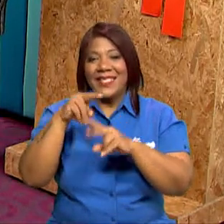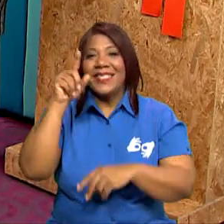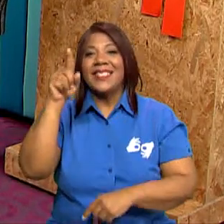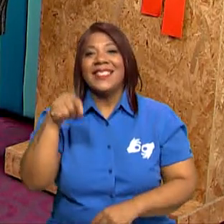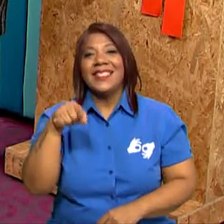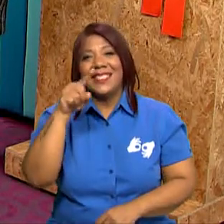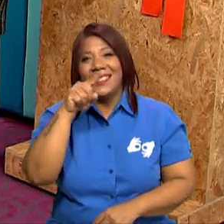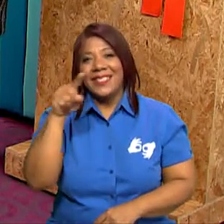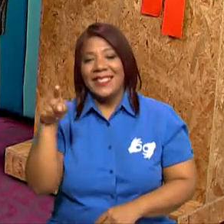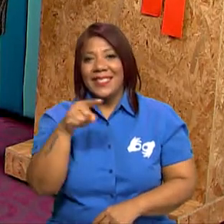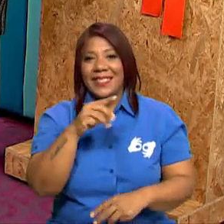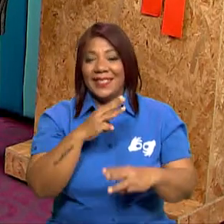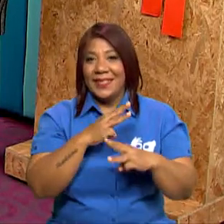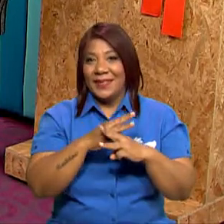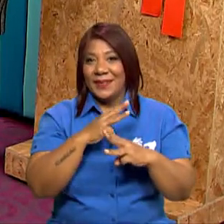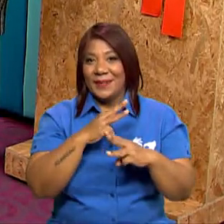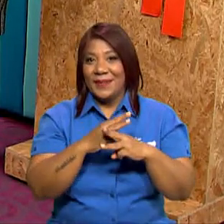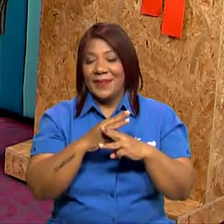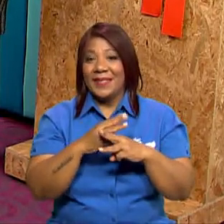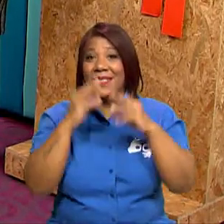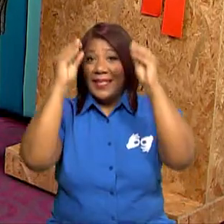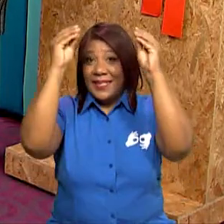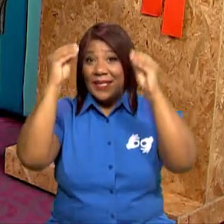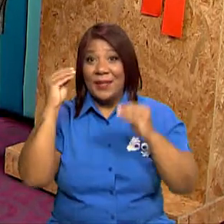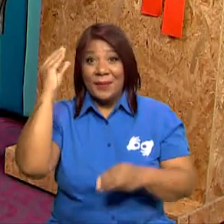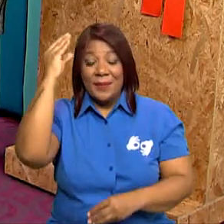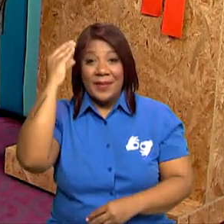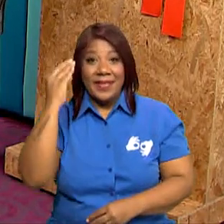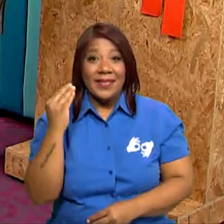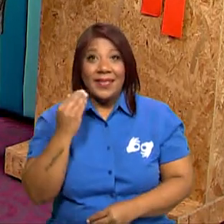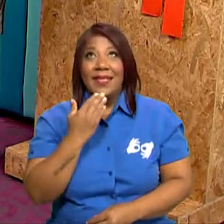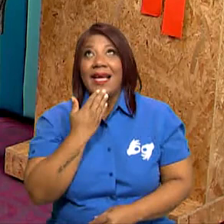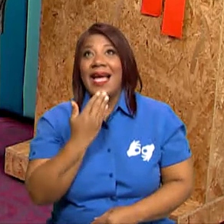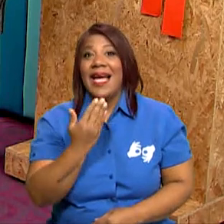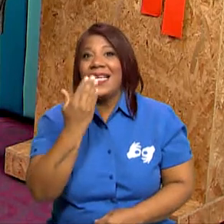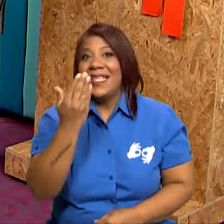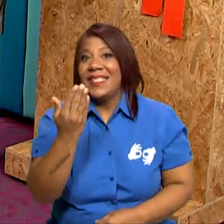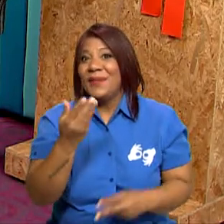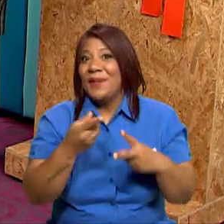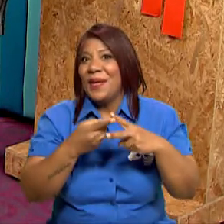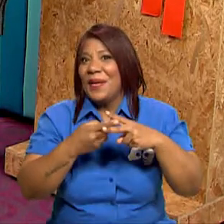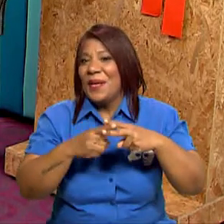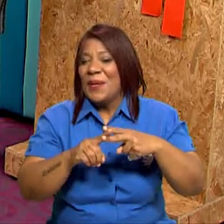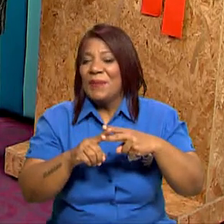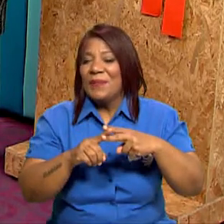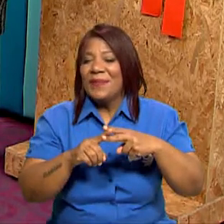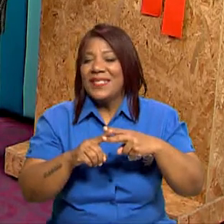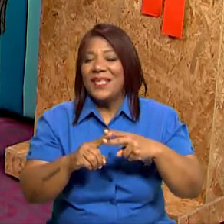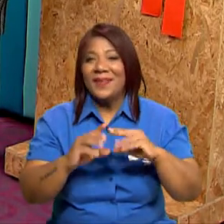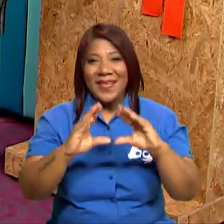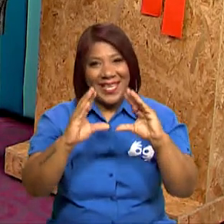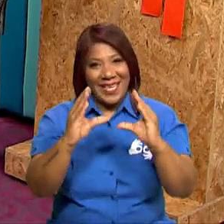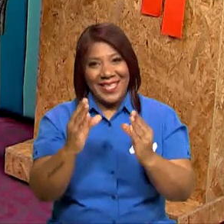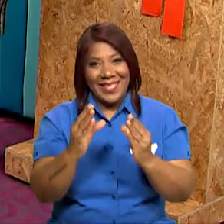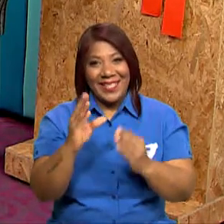Mate. Yo, por ejemplo, agradezco por este nuevo inicio de trimestre. ¿Ustedes por qué agradecen?